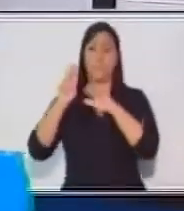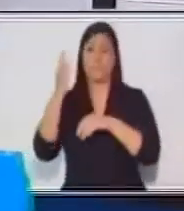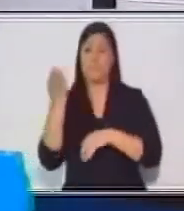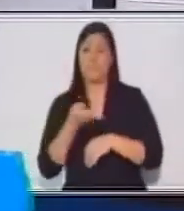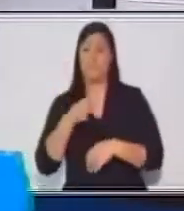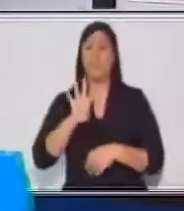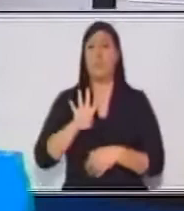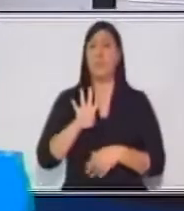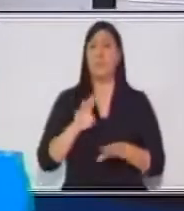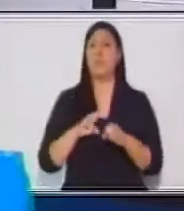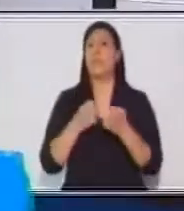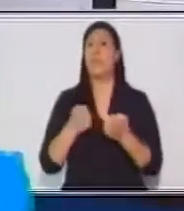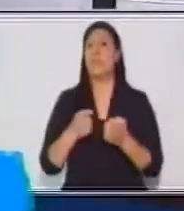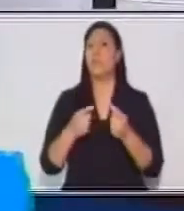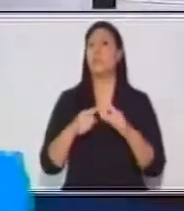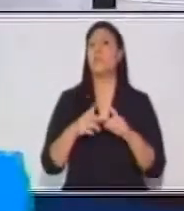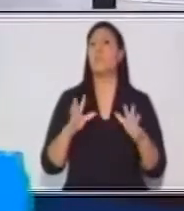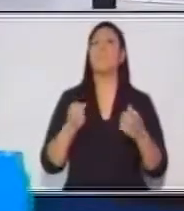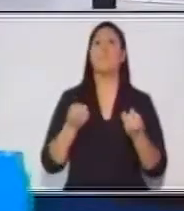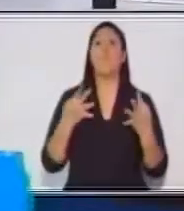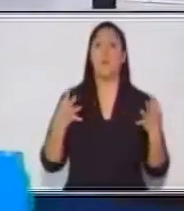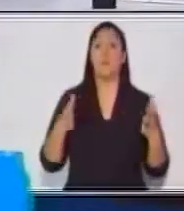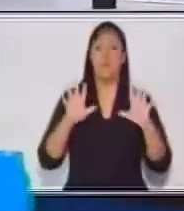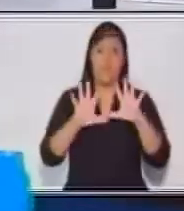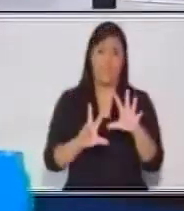de X, y eso me da 12.